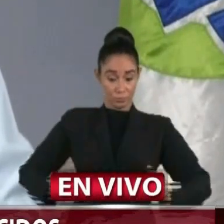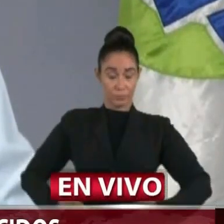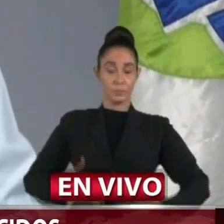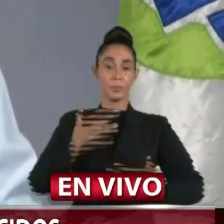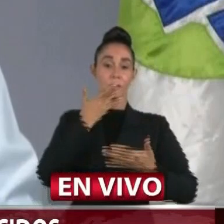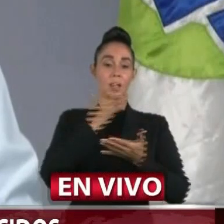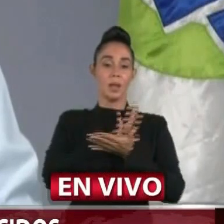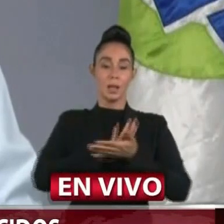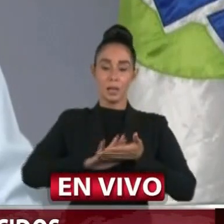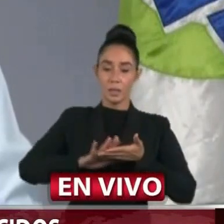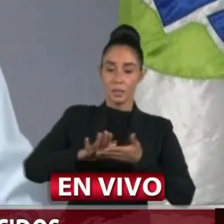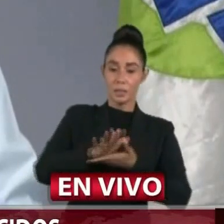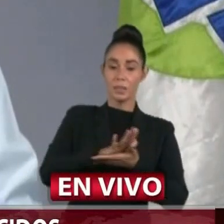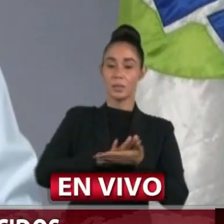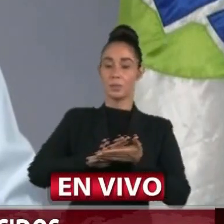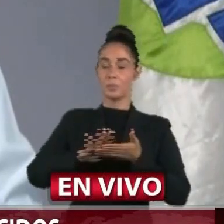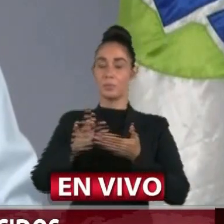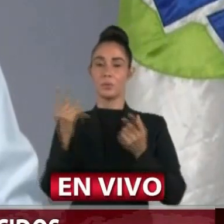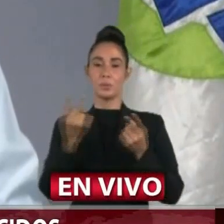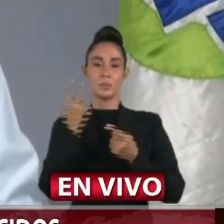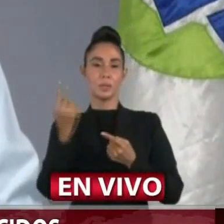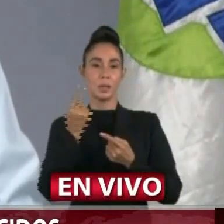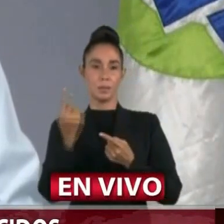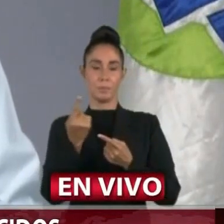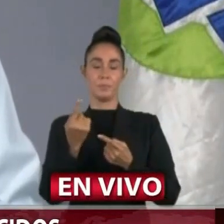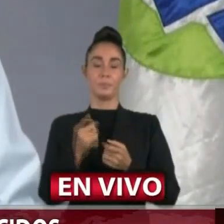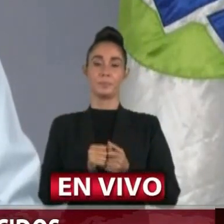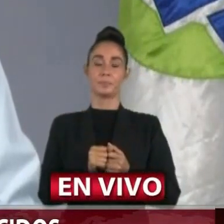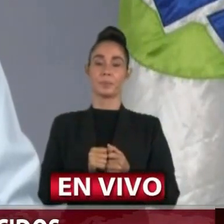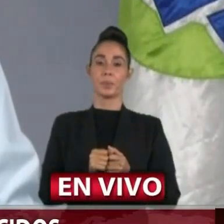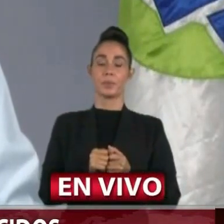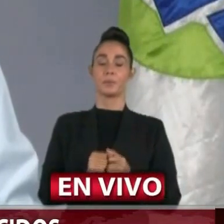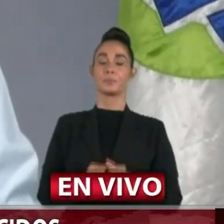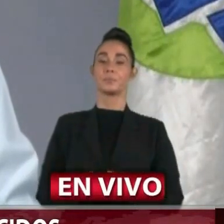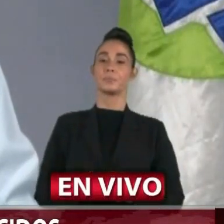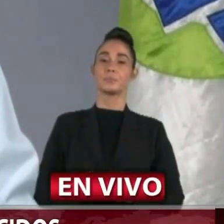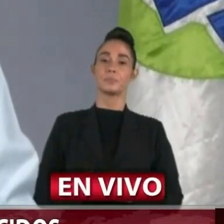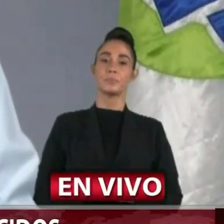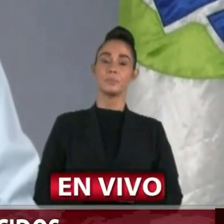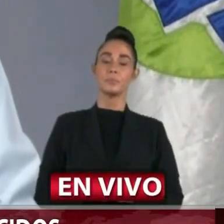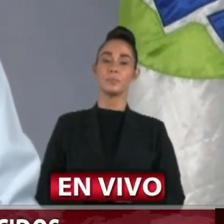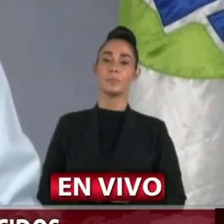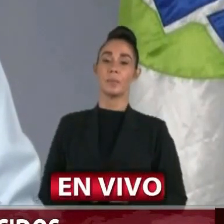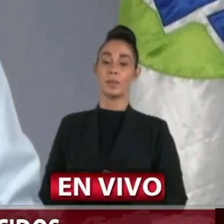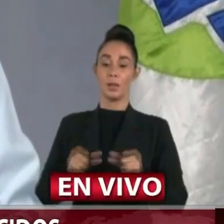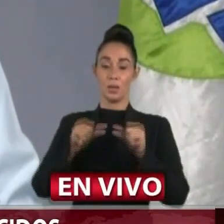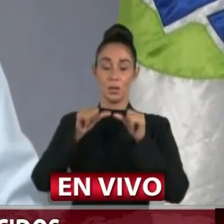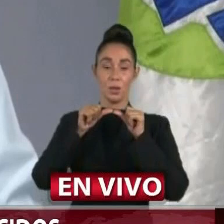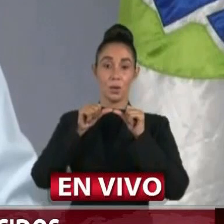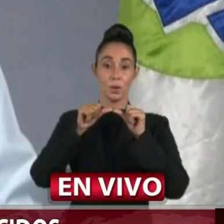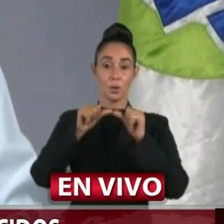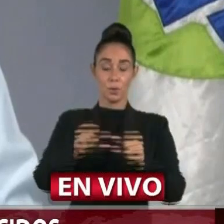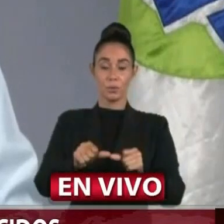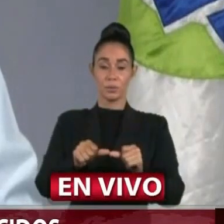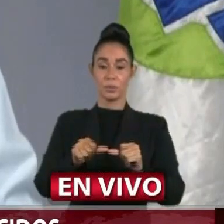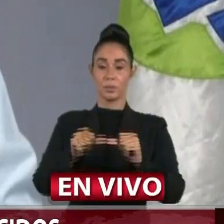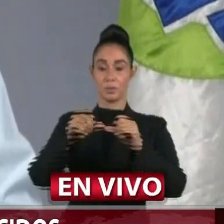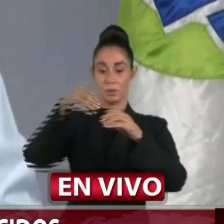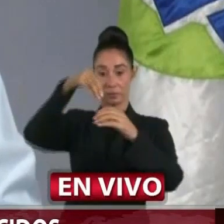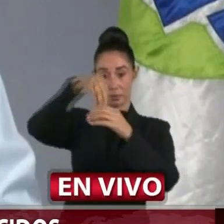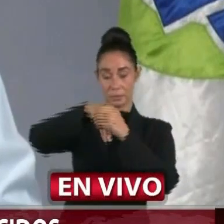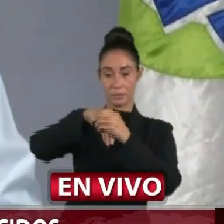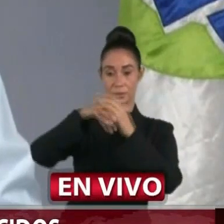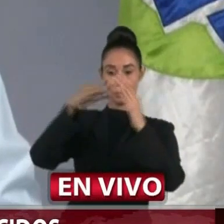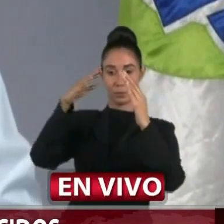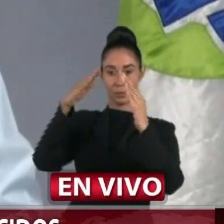como indicación fundamental. Mantener la limpieza